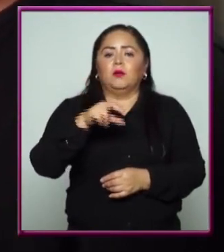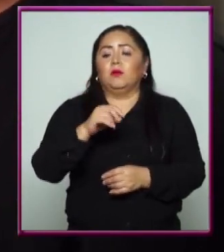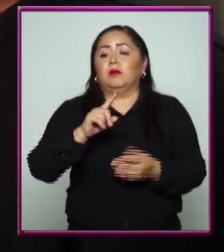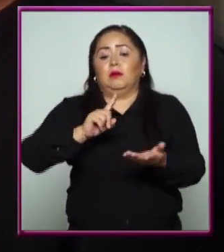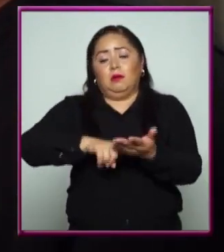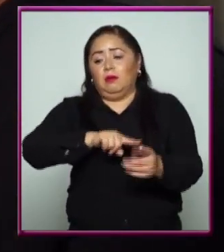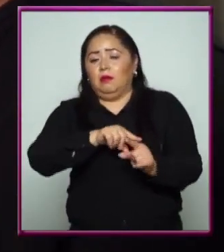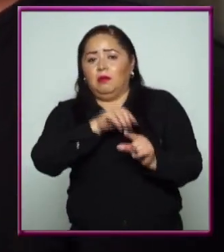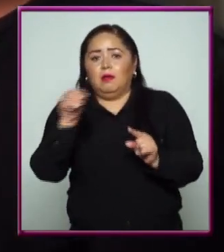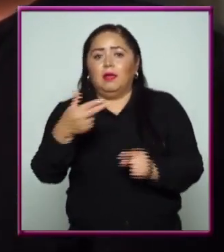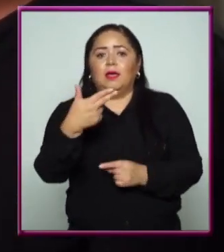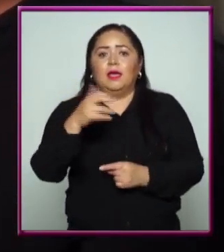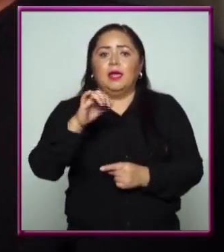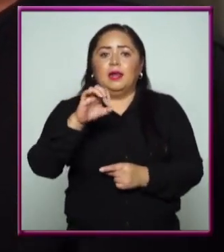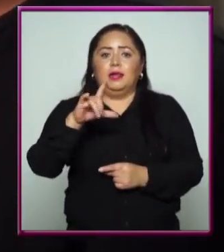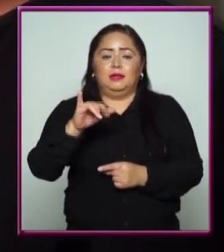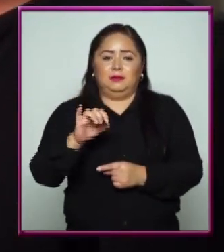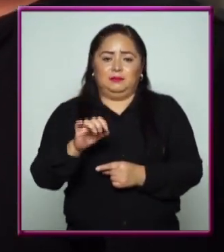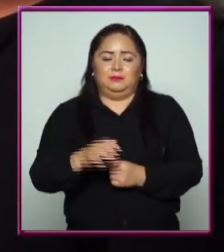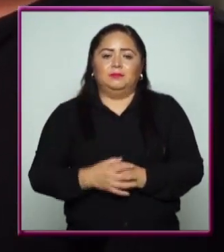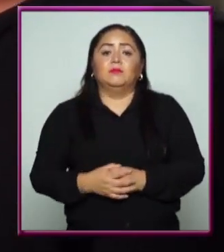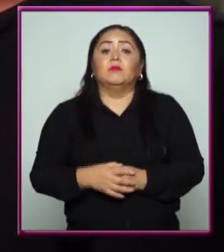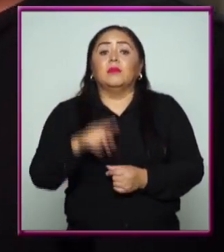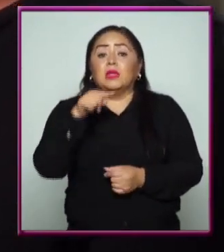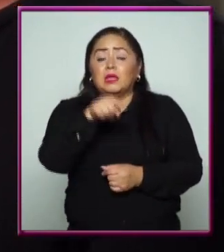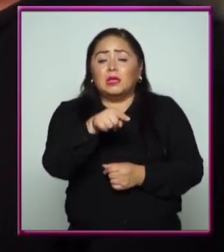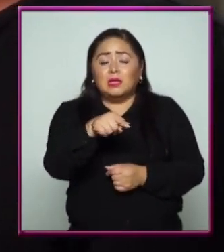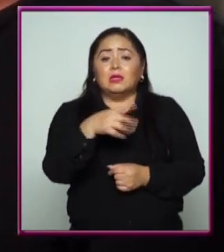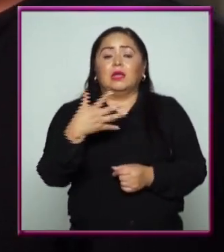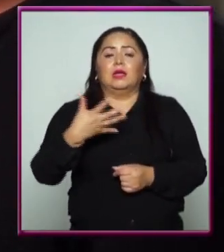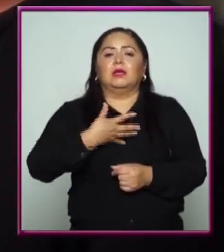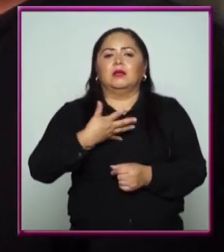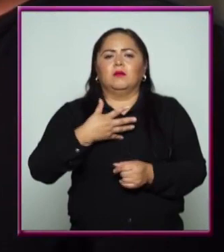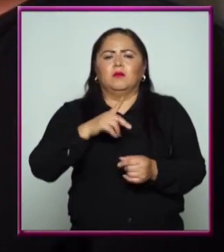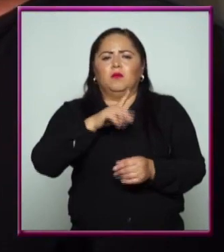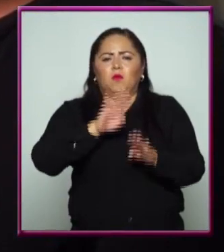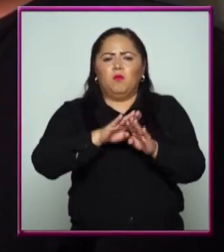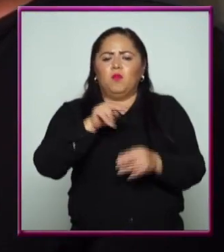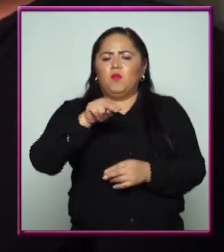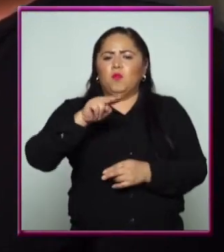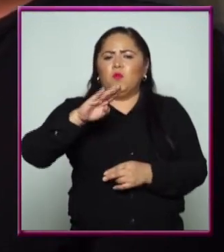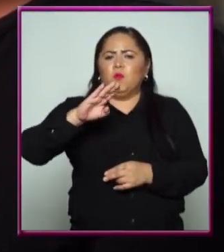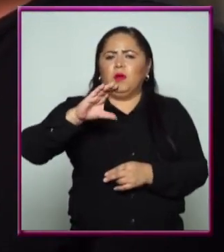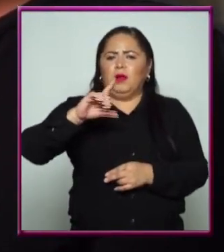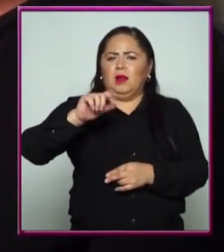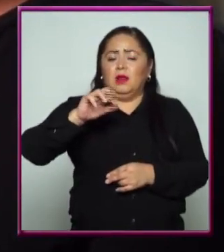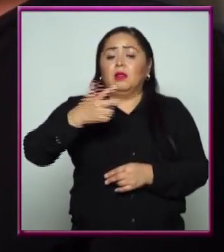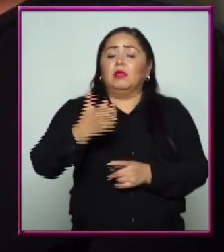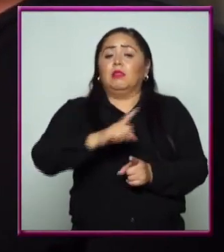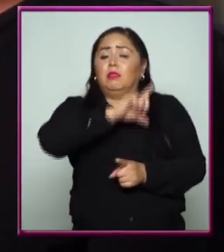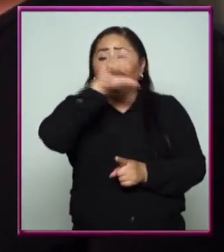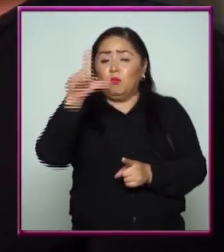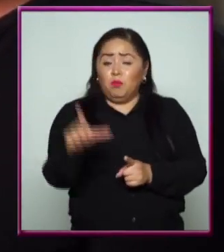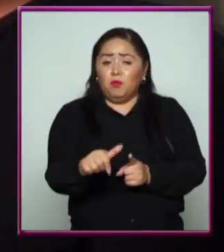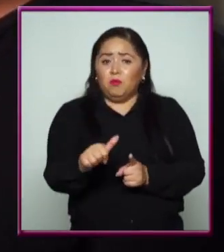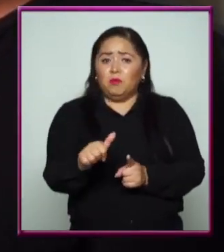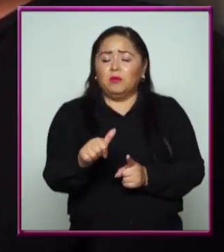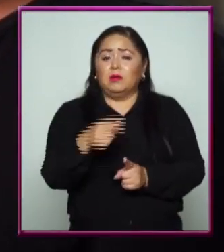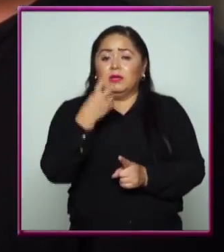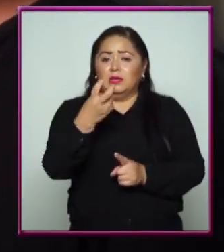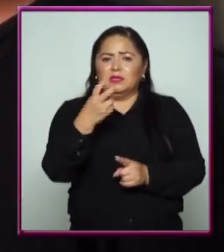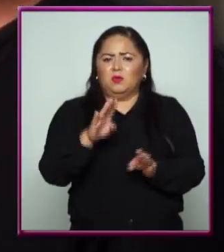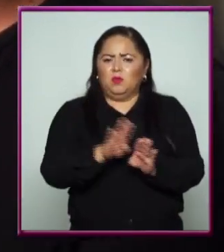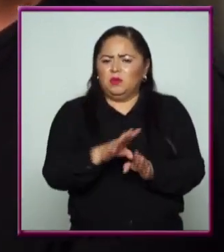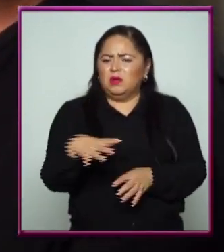helio, en su núcleo. Ahí es donde hay reacciones nucleares. Después,